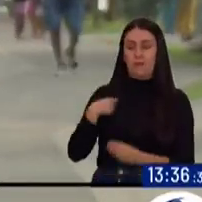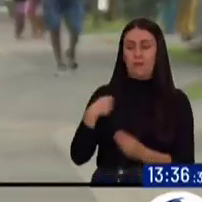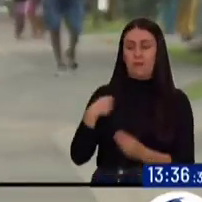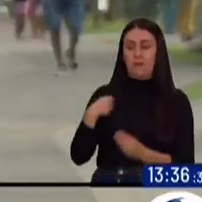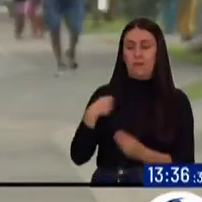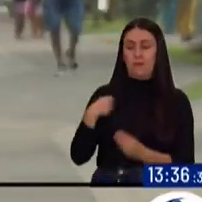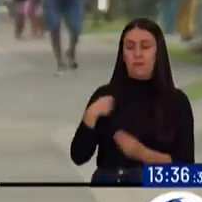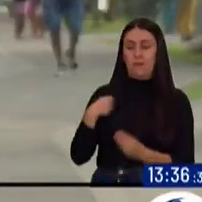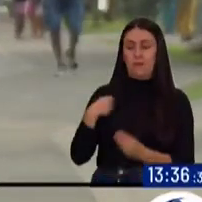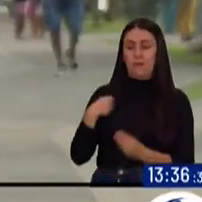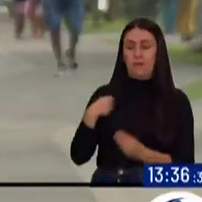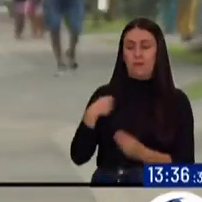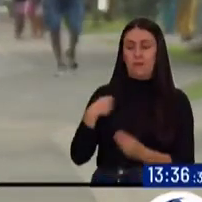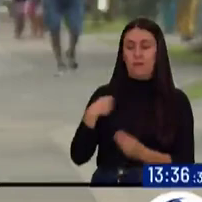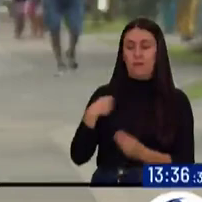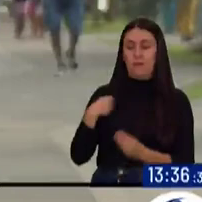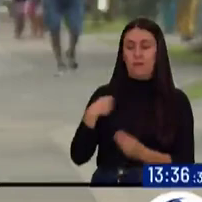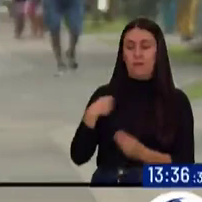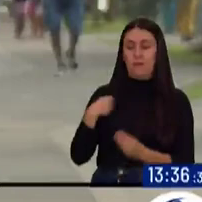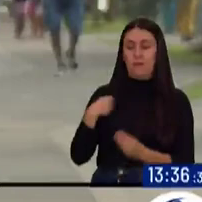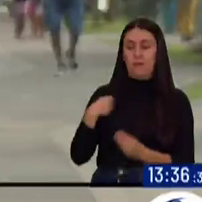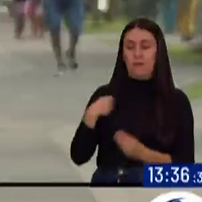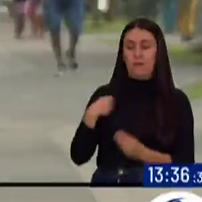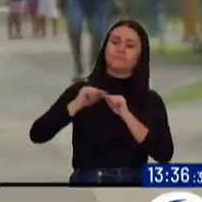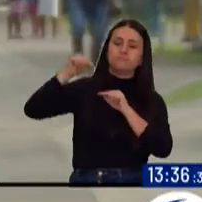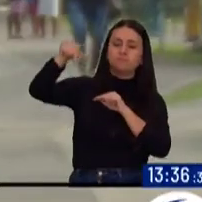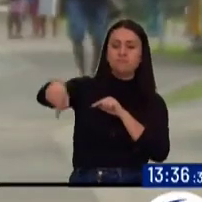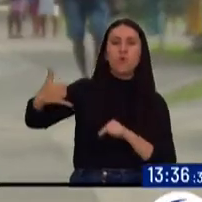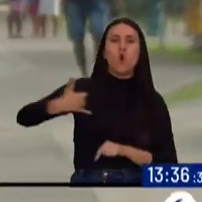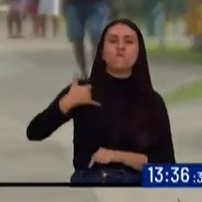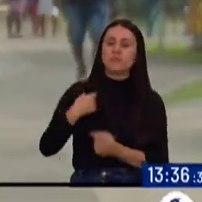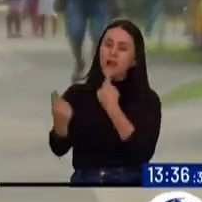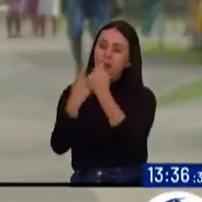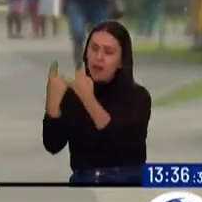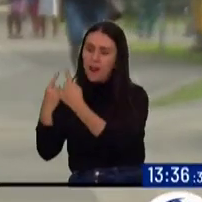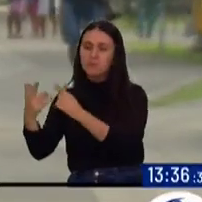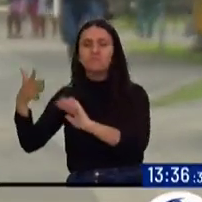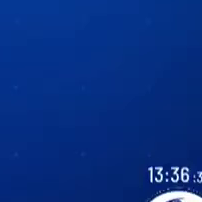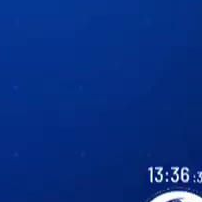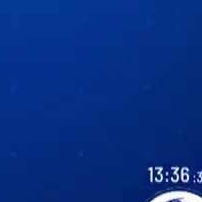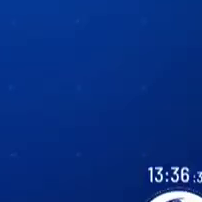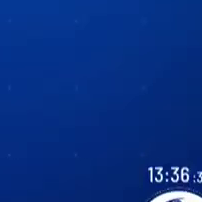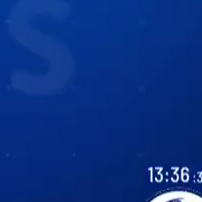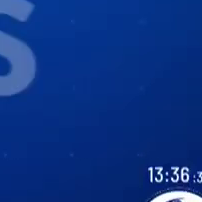en otro con el nuevo mandatario.